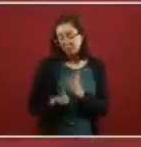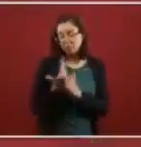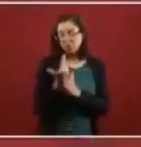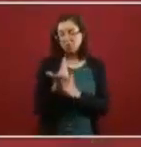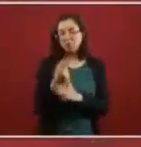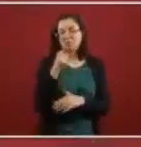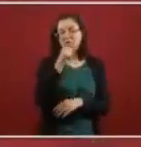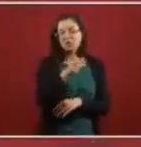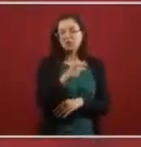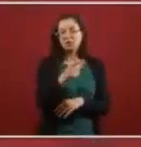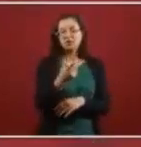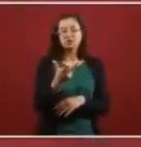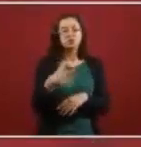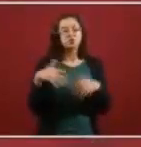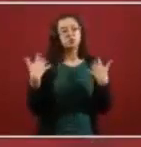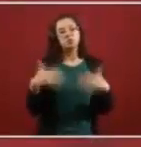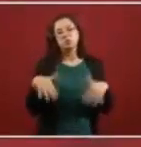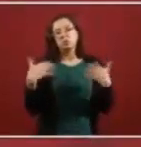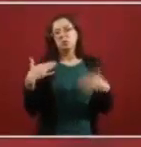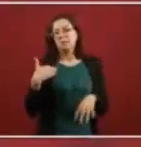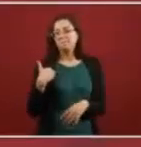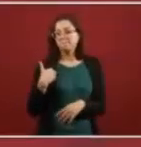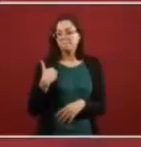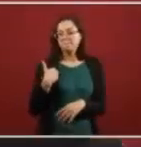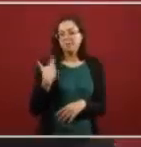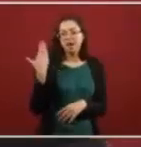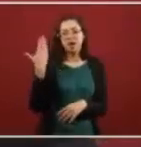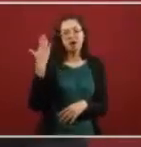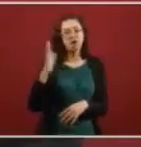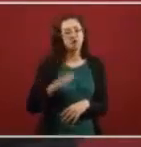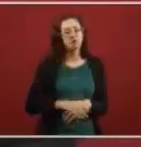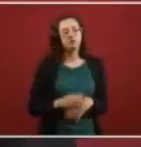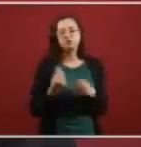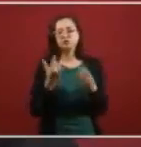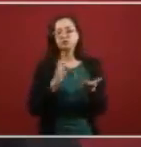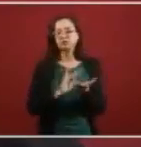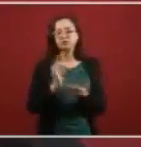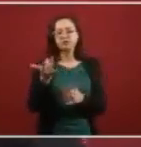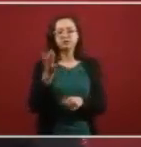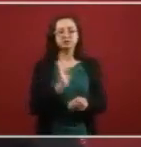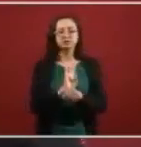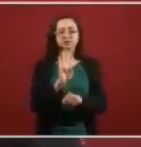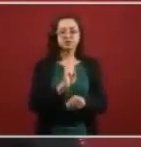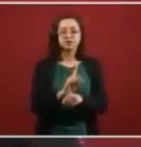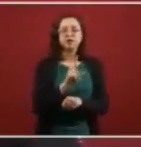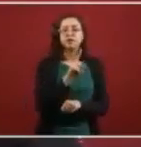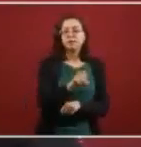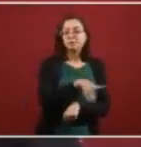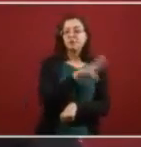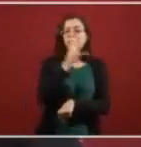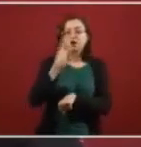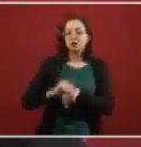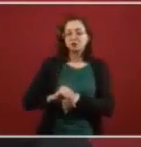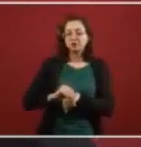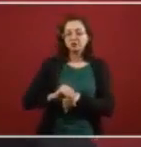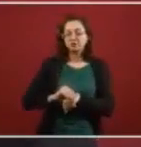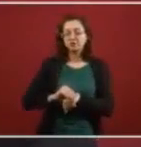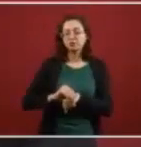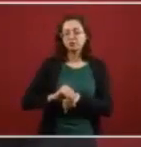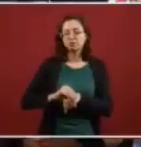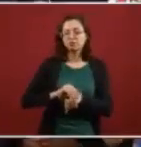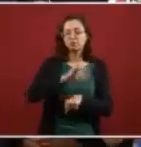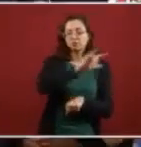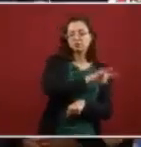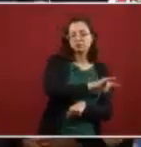milagrosamente casi y también agradecemos al gobierno de brasil el permiso para poder